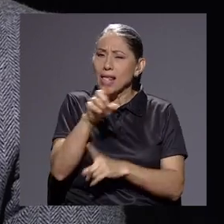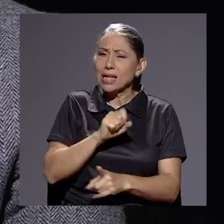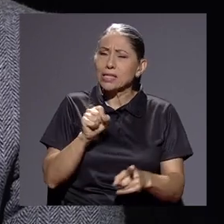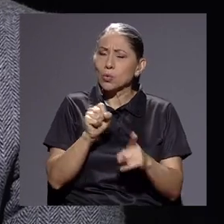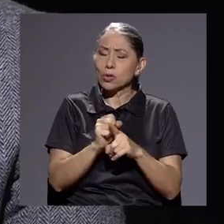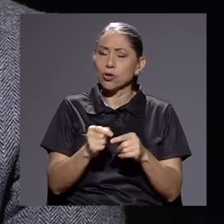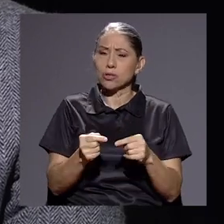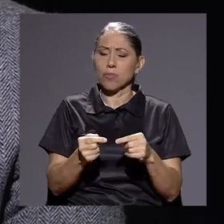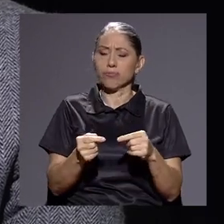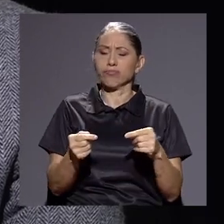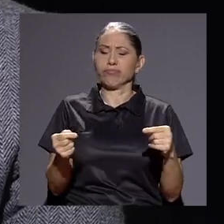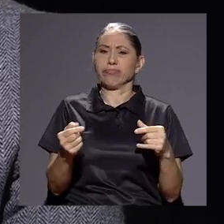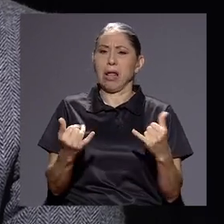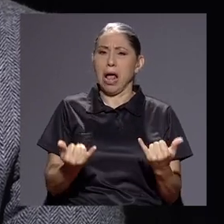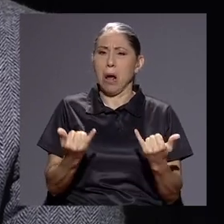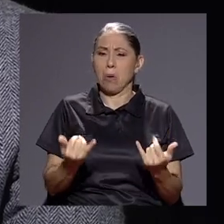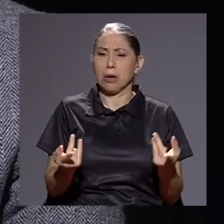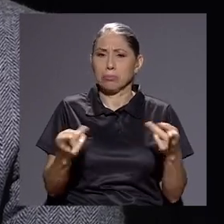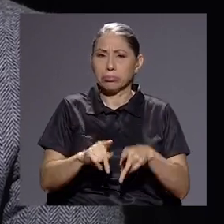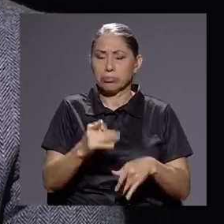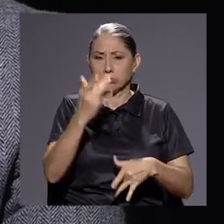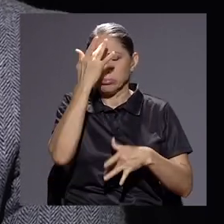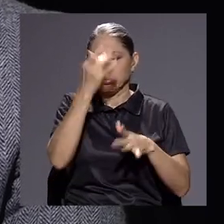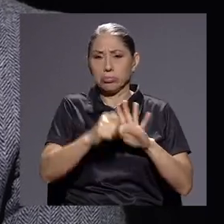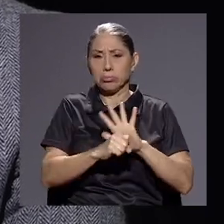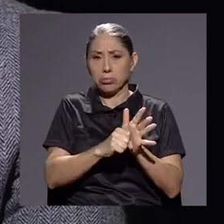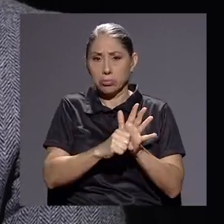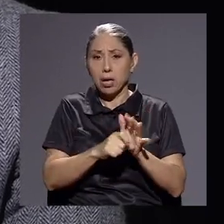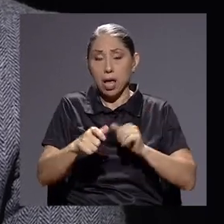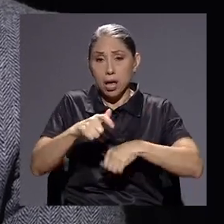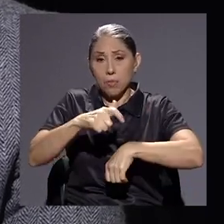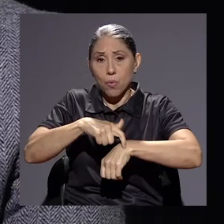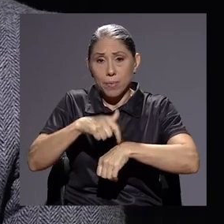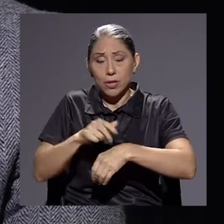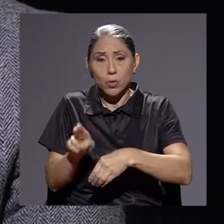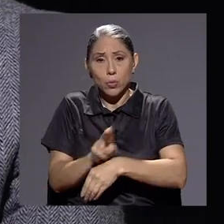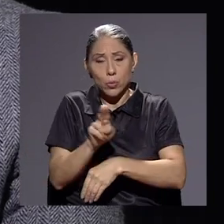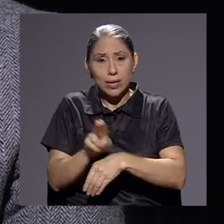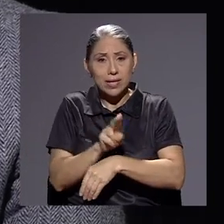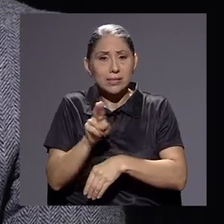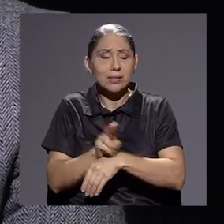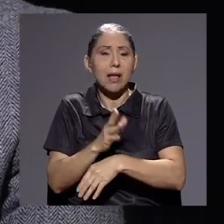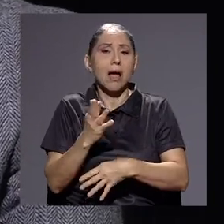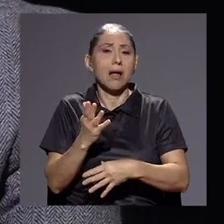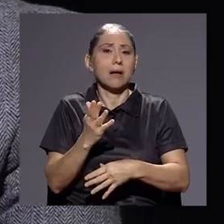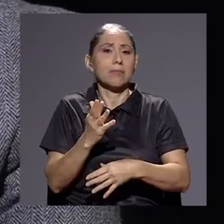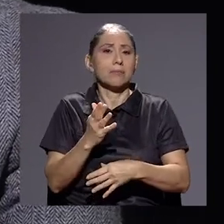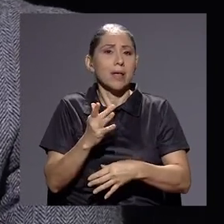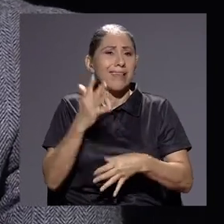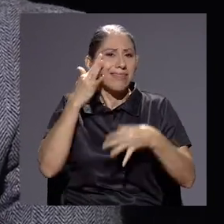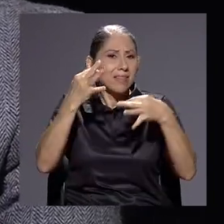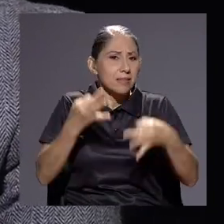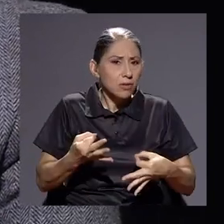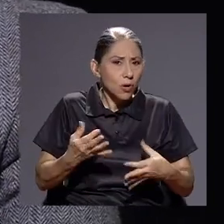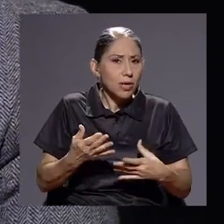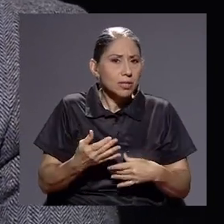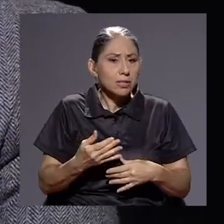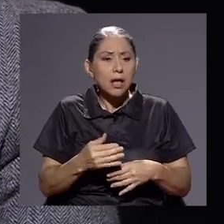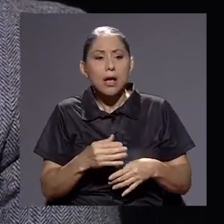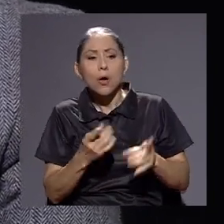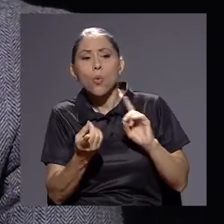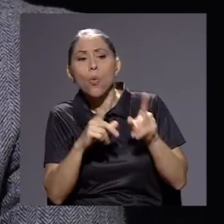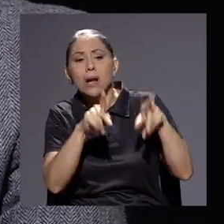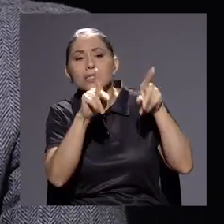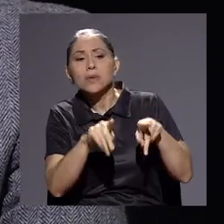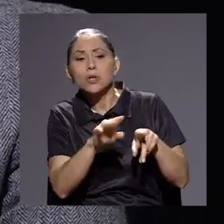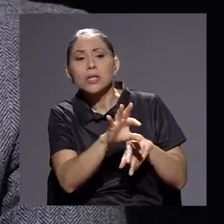contradicciones que a mí me parecen en esta pandemia, sobre todo a la hora de utilizar o de hacer uso de cuáles son las decisiones, cuáles personas y